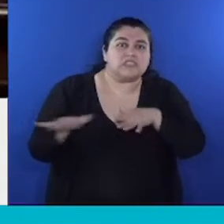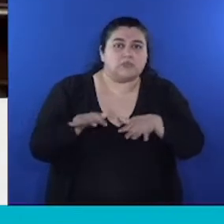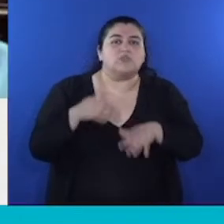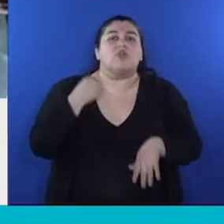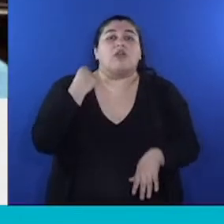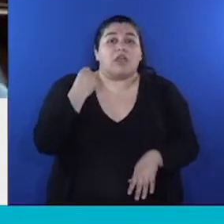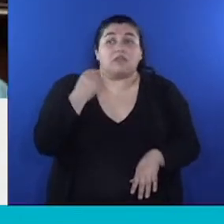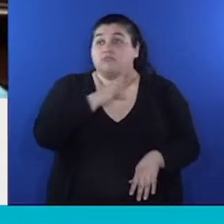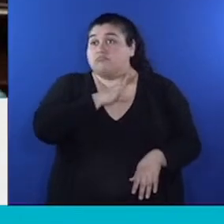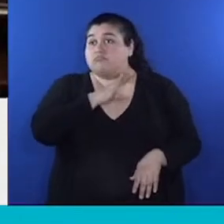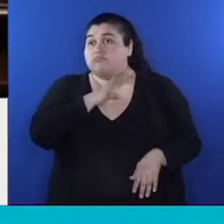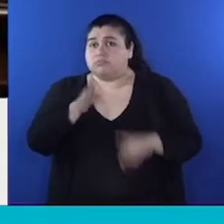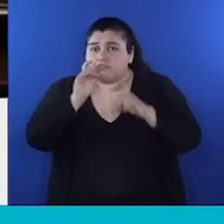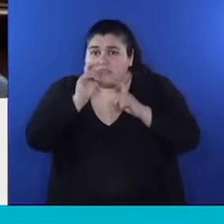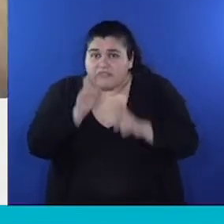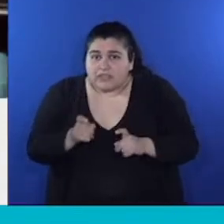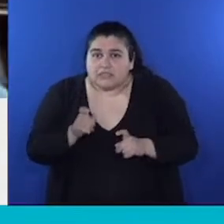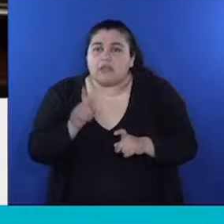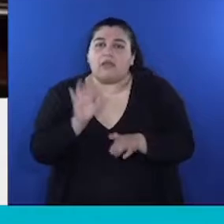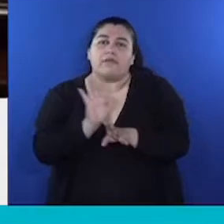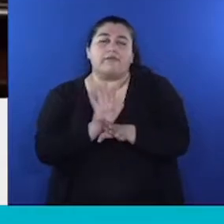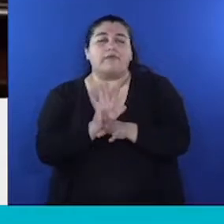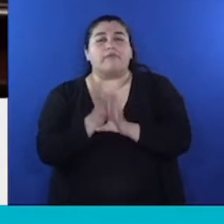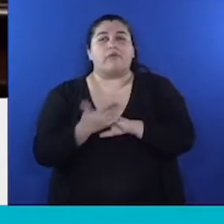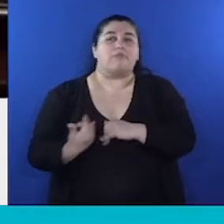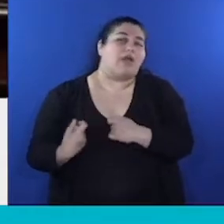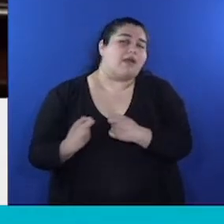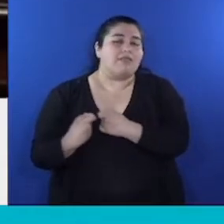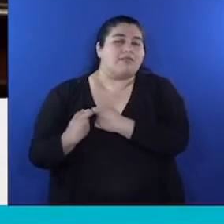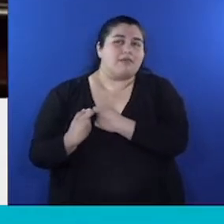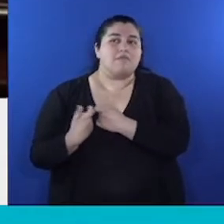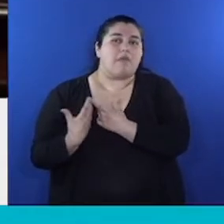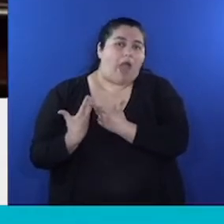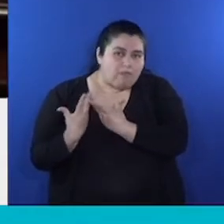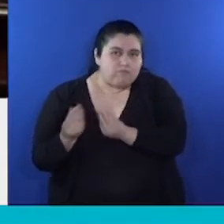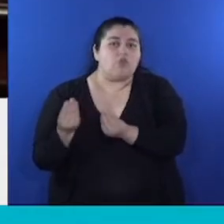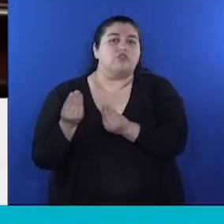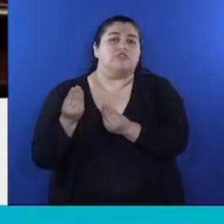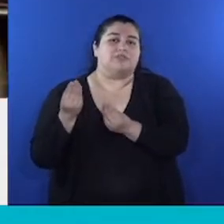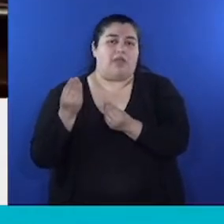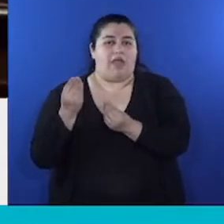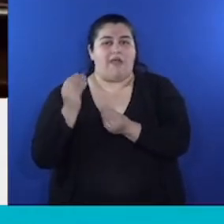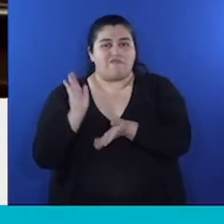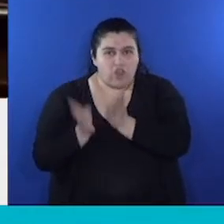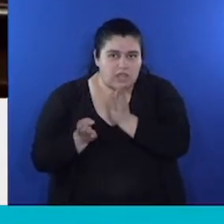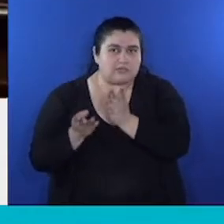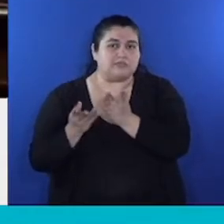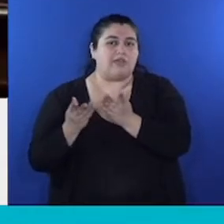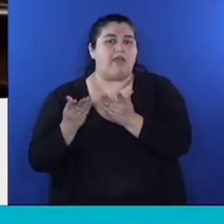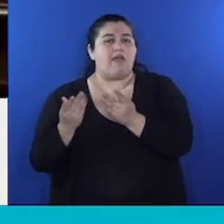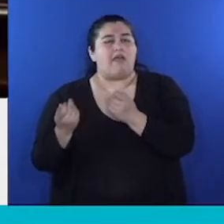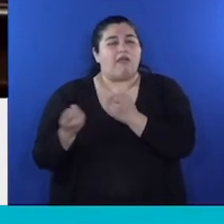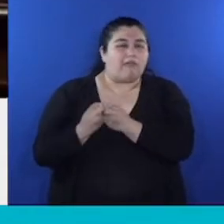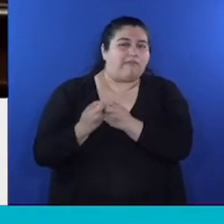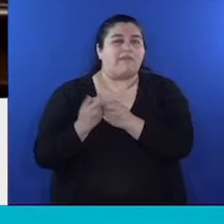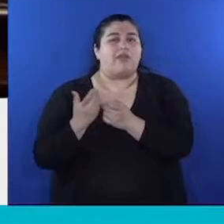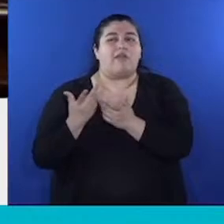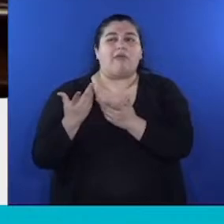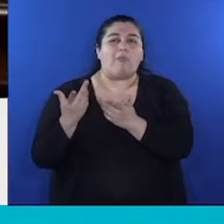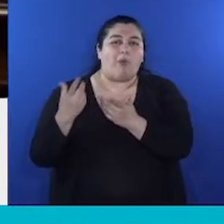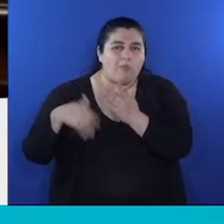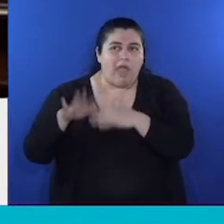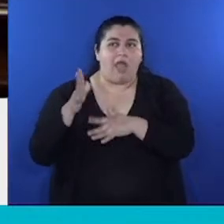que además de colaborar con la impunidad y de colaborar con la violencia y de ser cómplice con